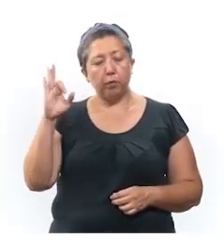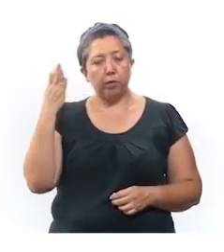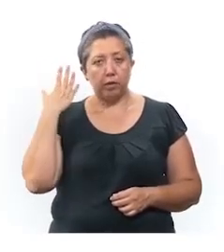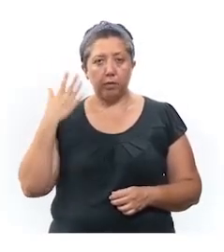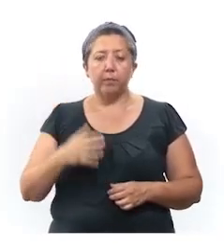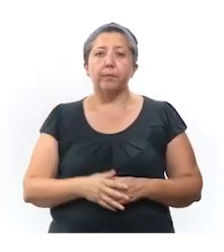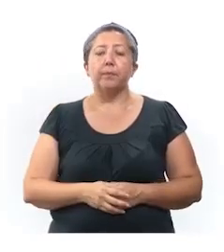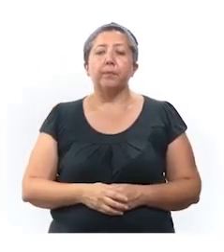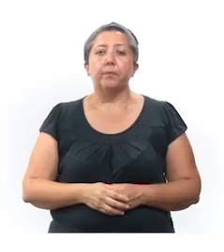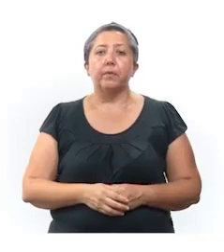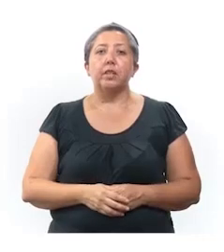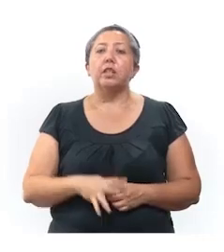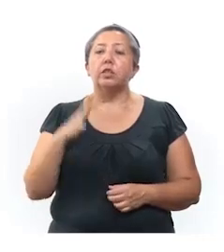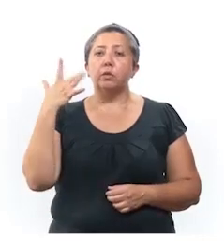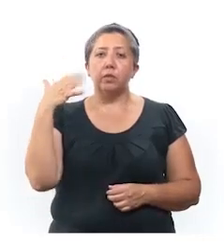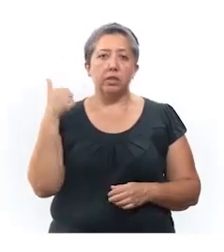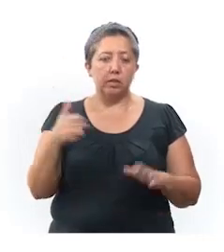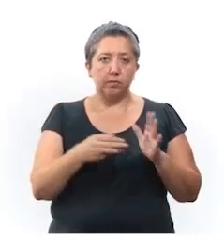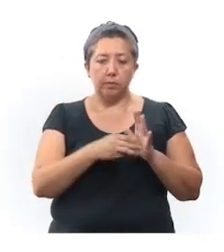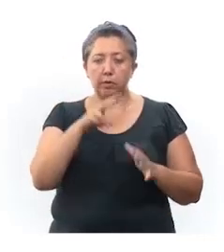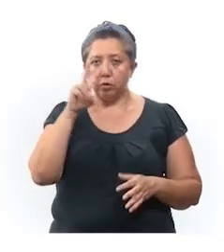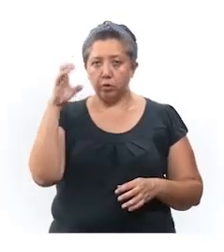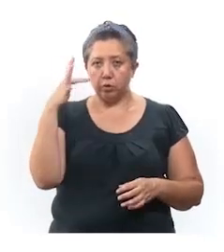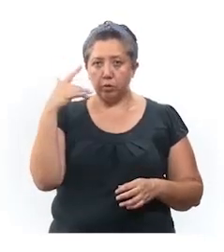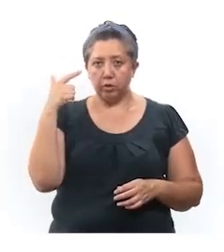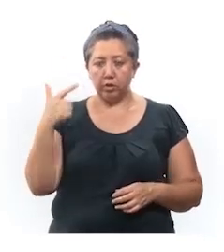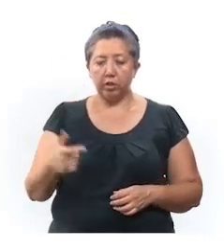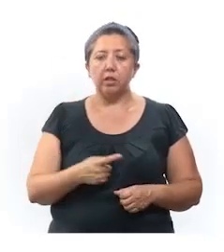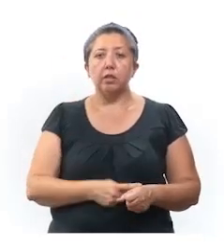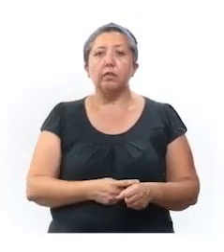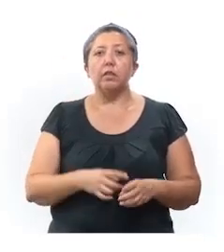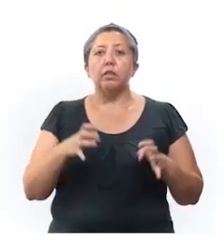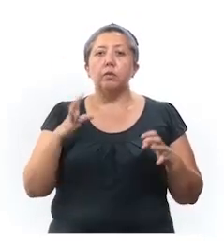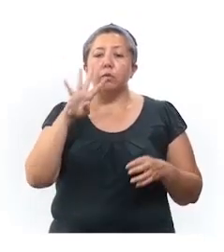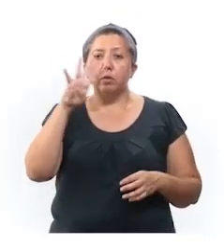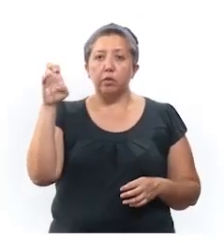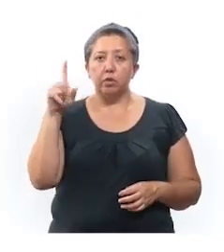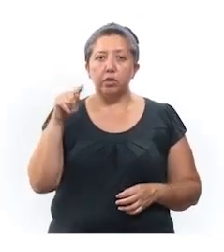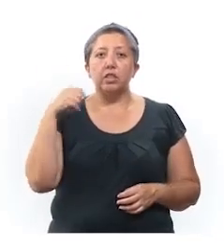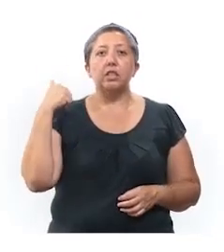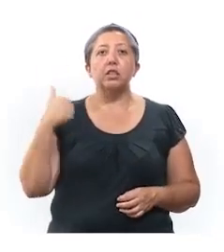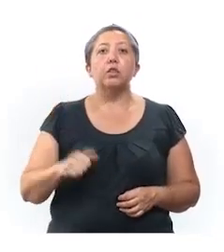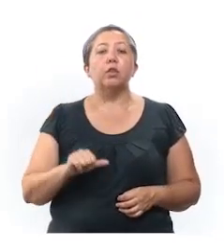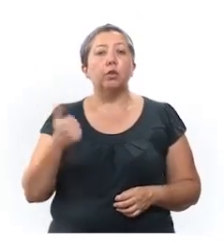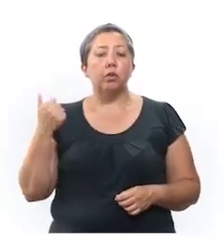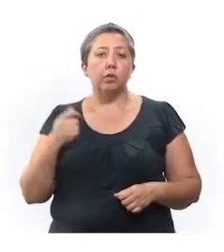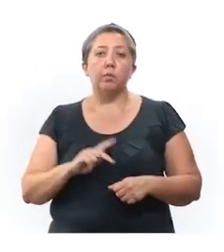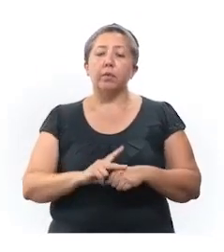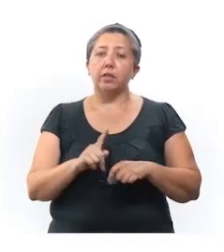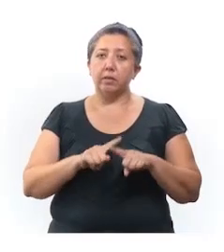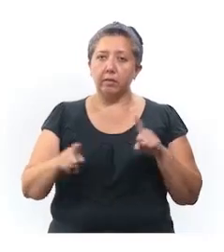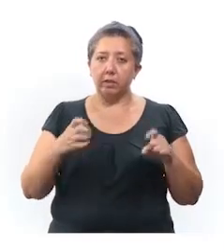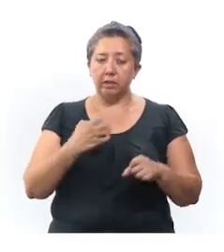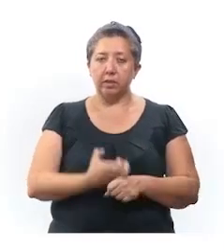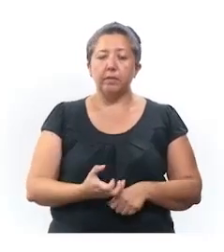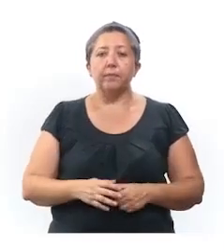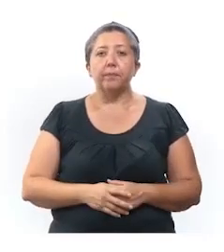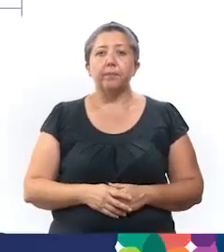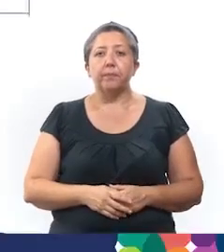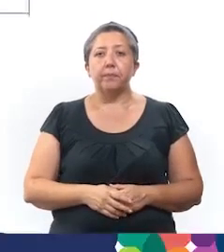foráneo. De los 56.257 casos positivos, 476 son de otro país u otro